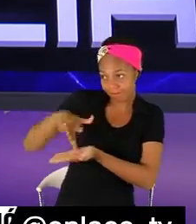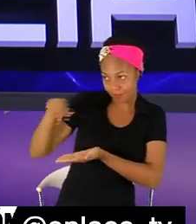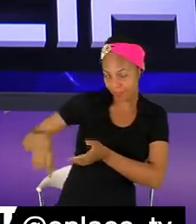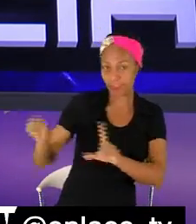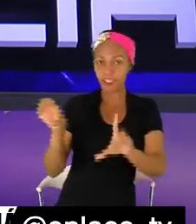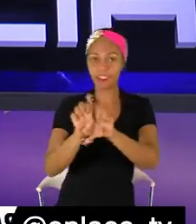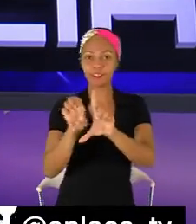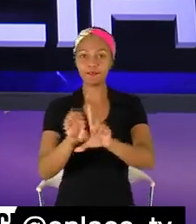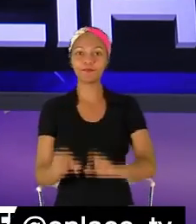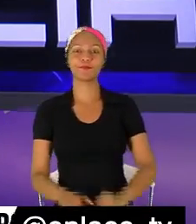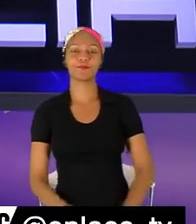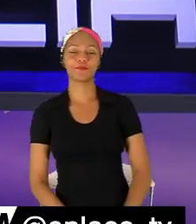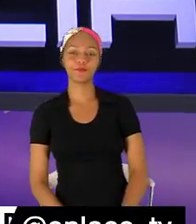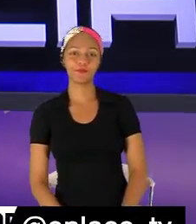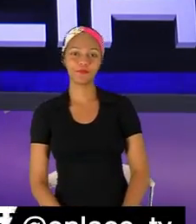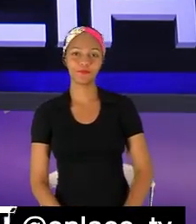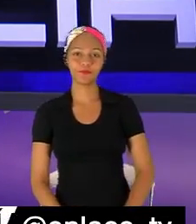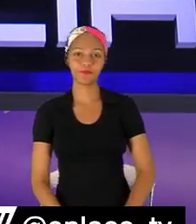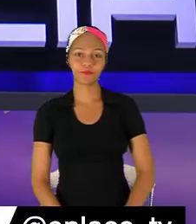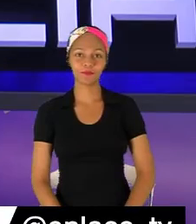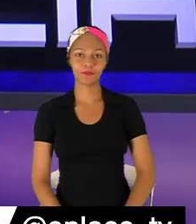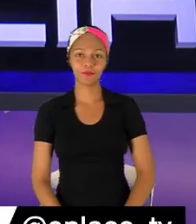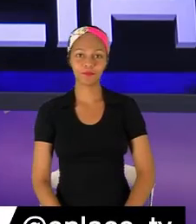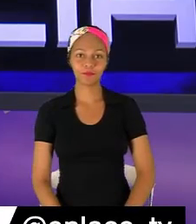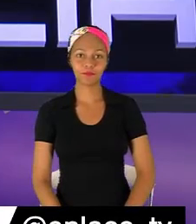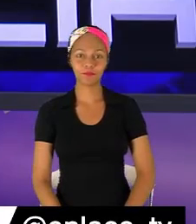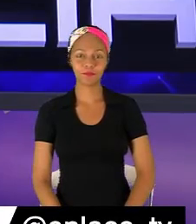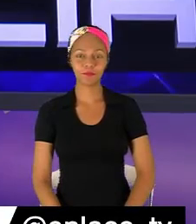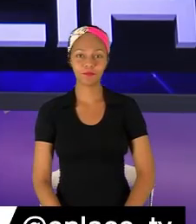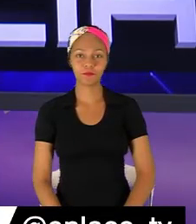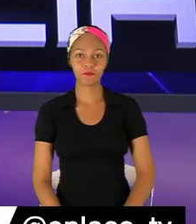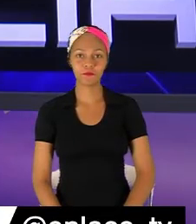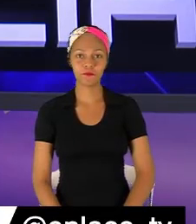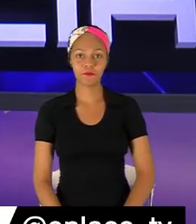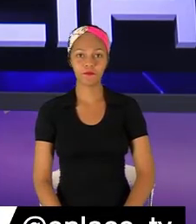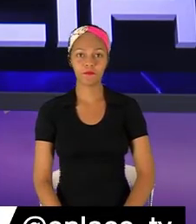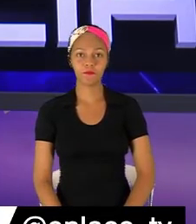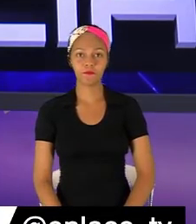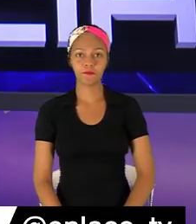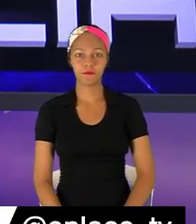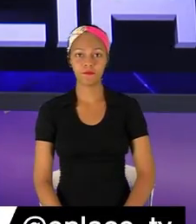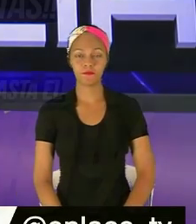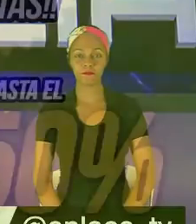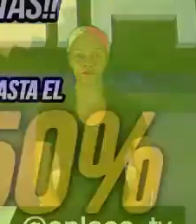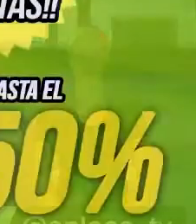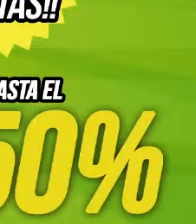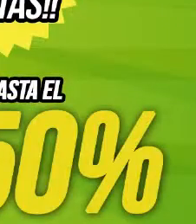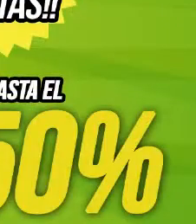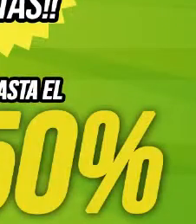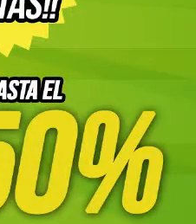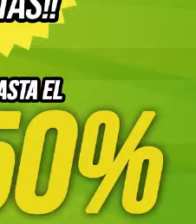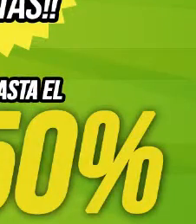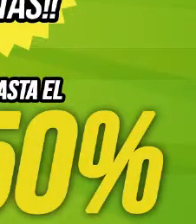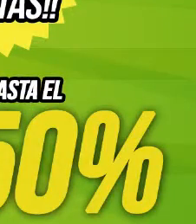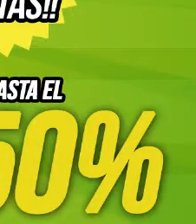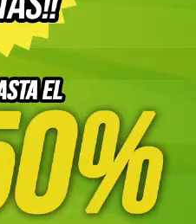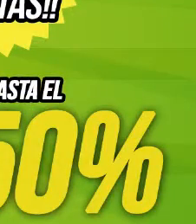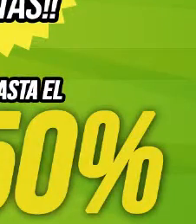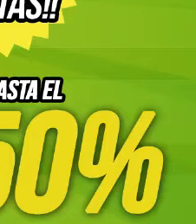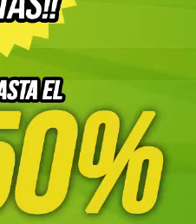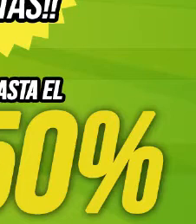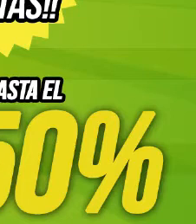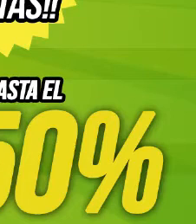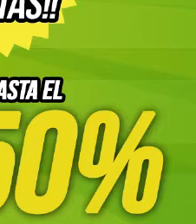Noticias. Y llega el segundo gran madrugón del año de la Quinta Torcoroma y del Parque. Desde este martes 24 de mayo hasta el